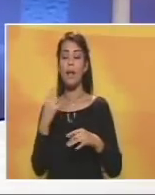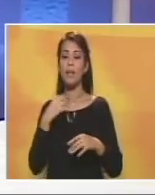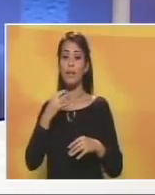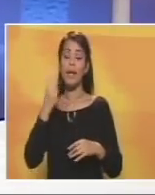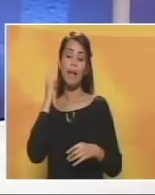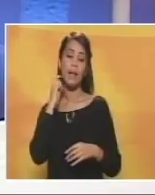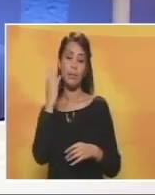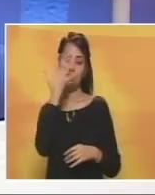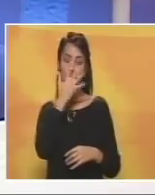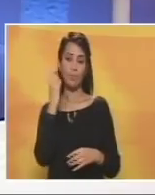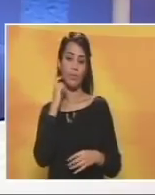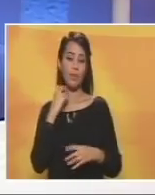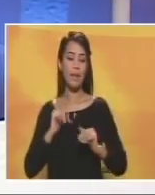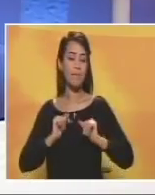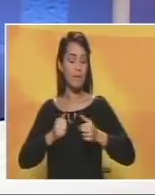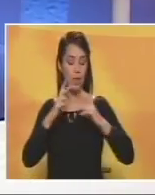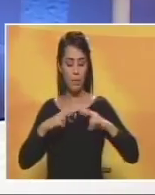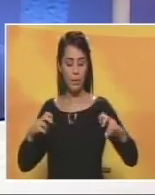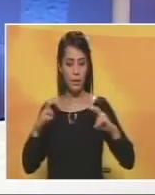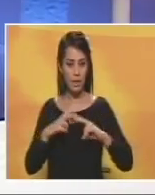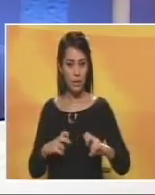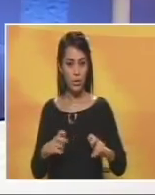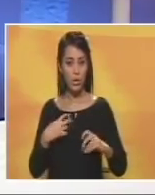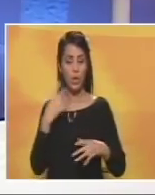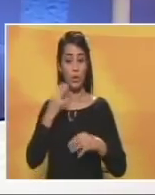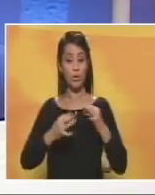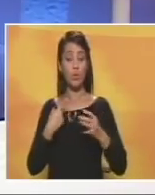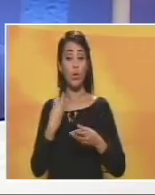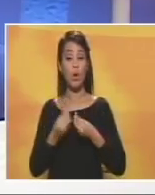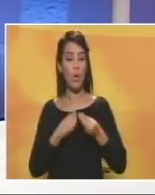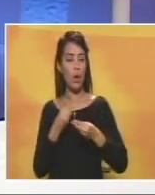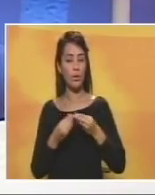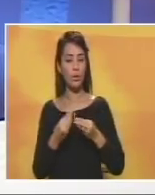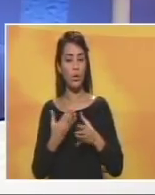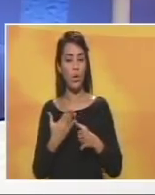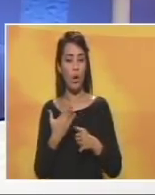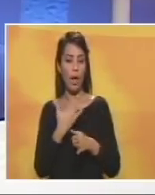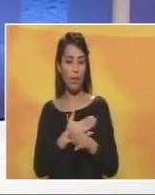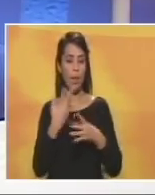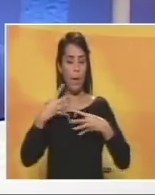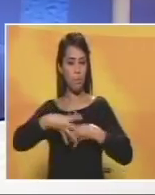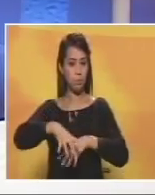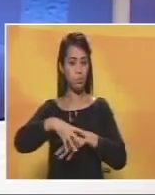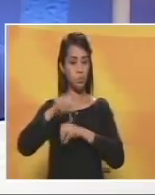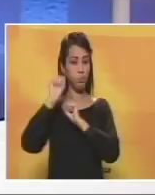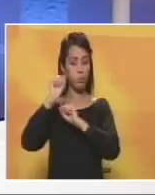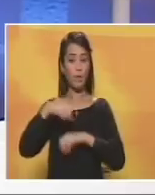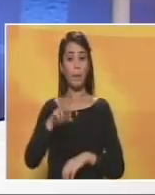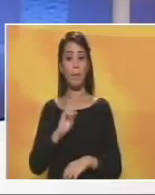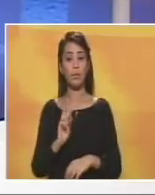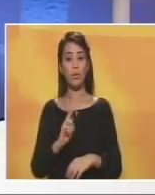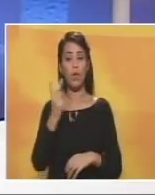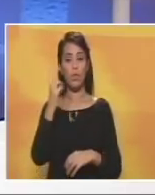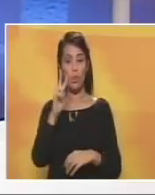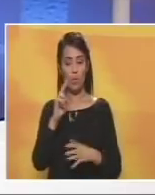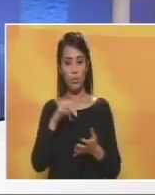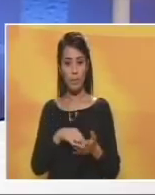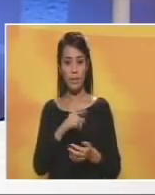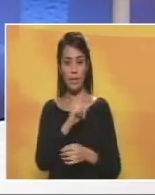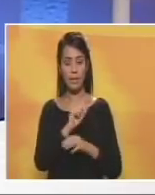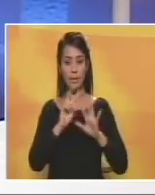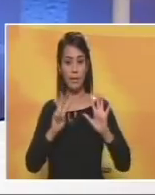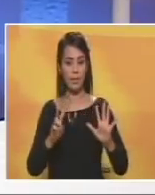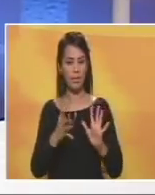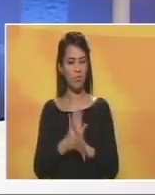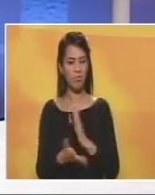considera que el inicio de la investigación de la Corte Penal Internacional sobre los hechos ocurridos en las manifestaciones en Venezuela durante 2017